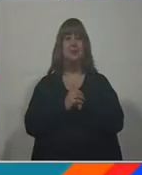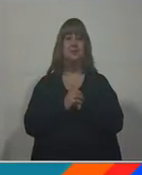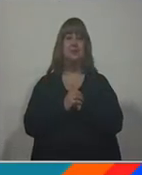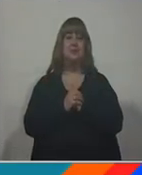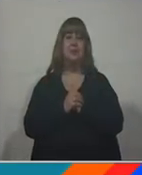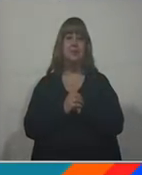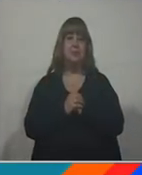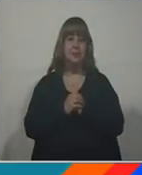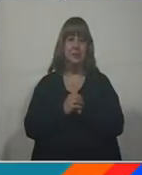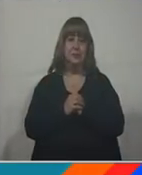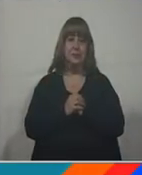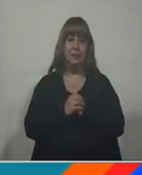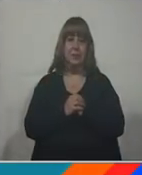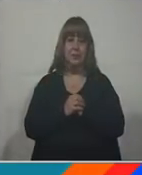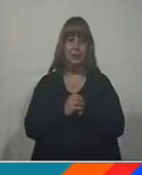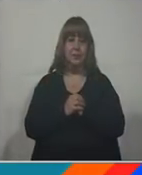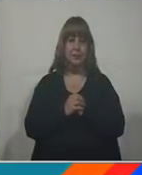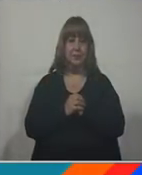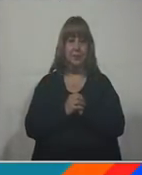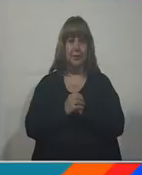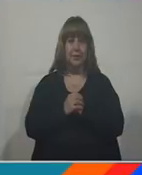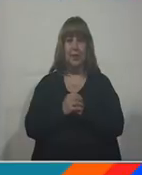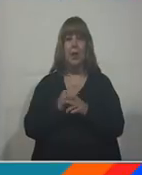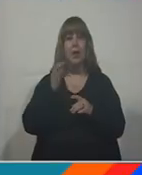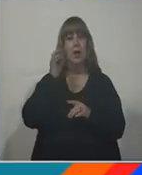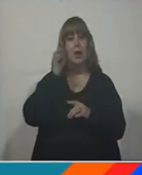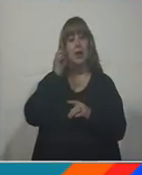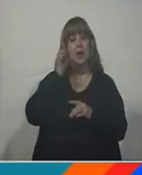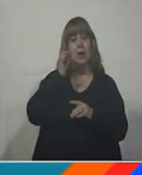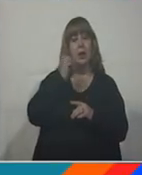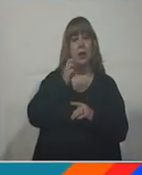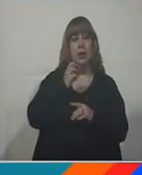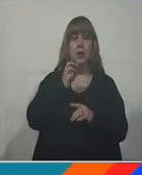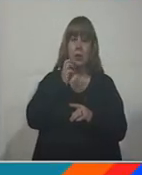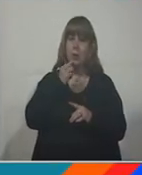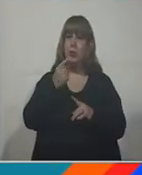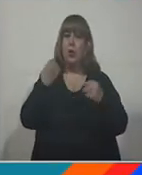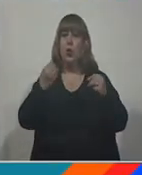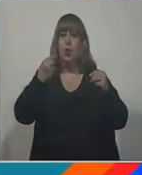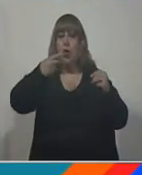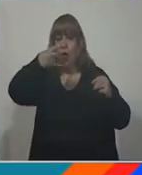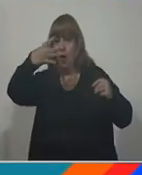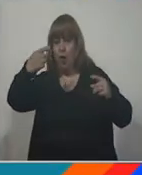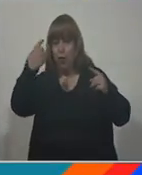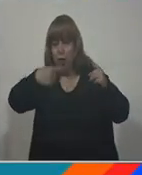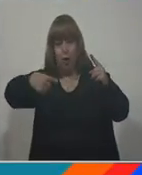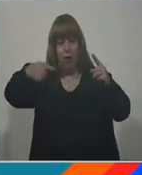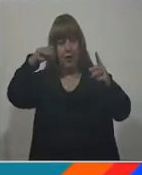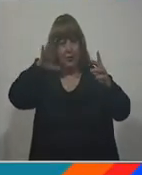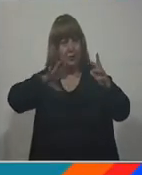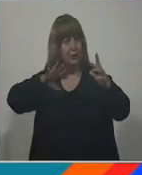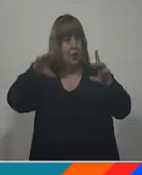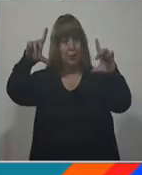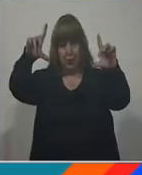aislada, absolutamente insignificante. Pedro, esas coloridas manchas que vemos allí, me imagino que estamos compartiendo la misma